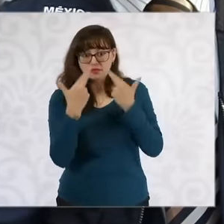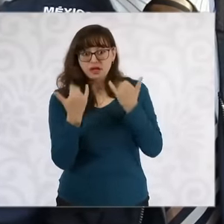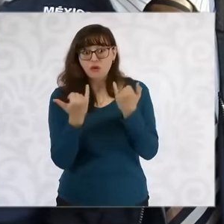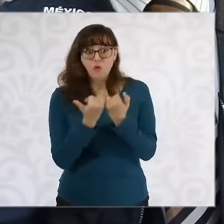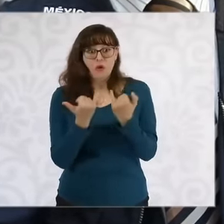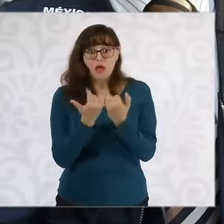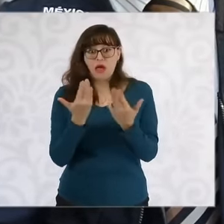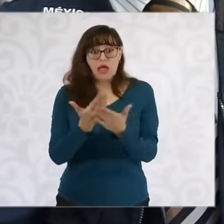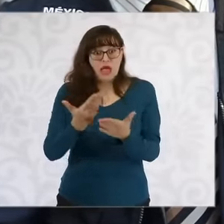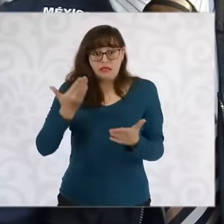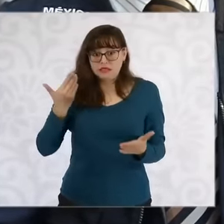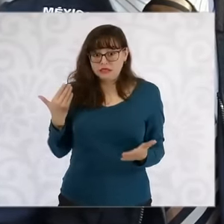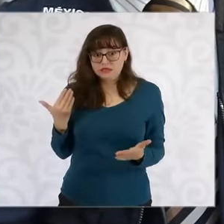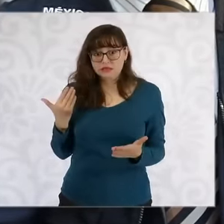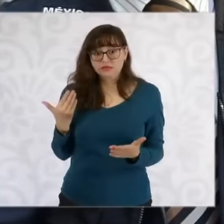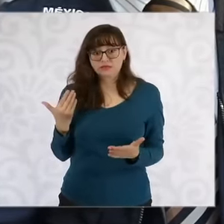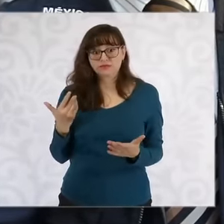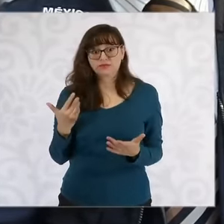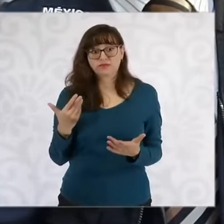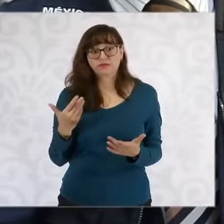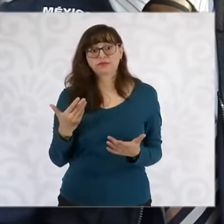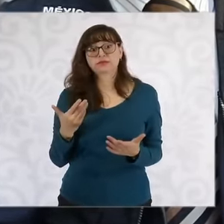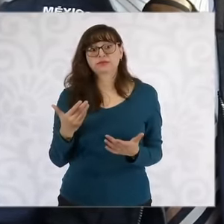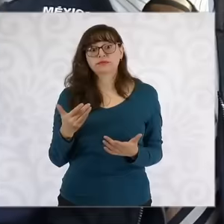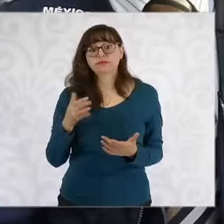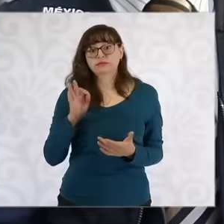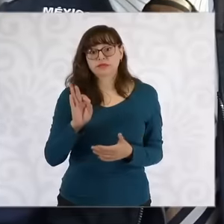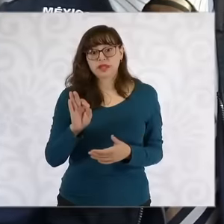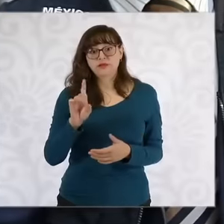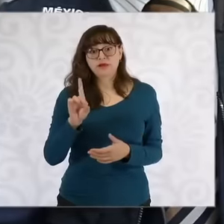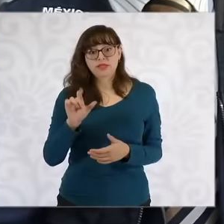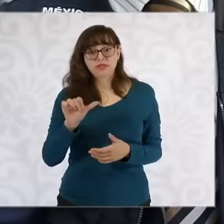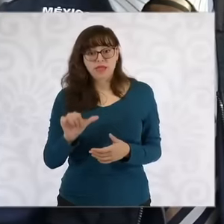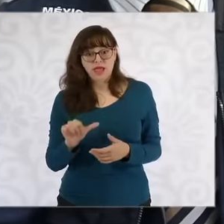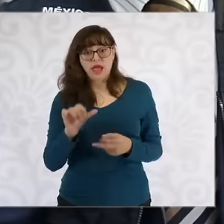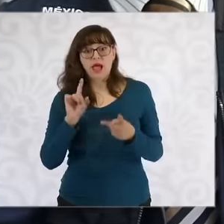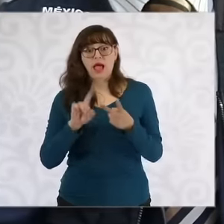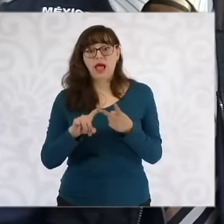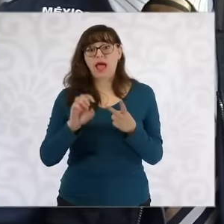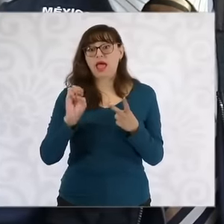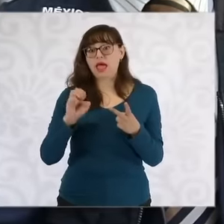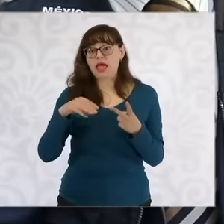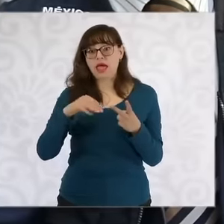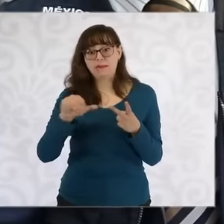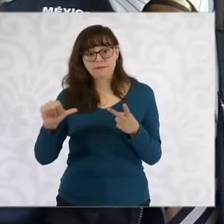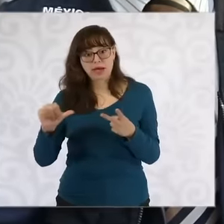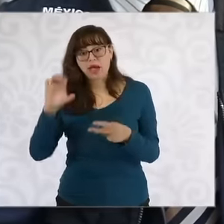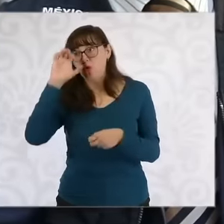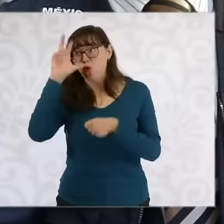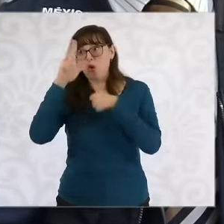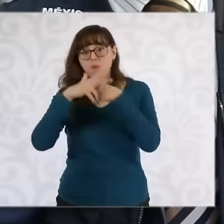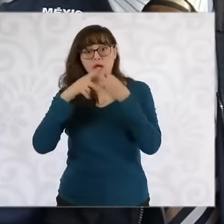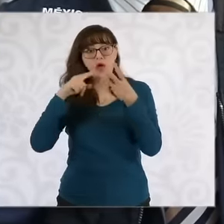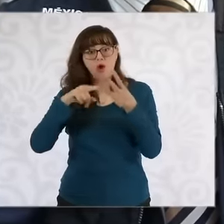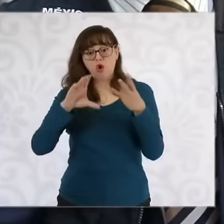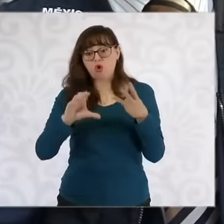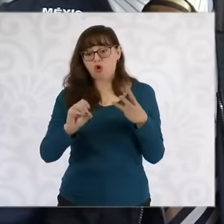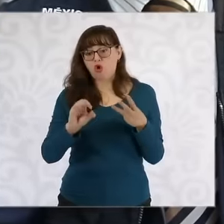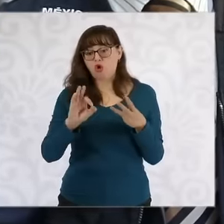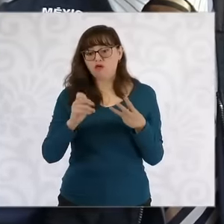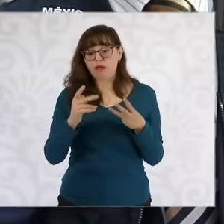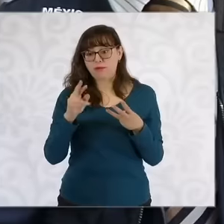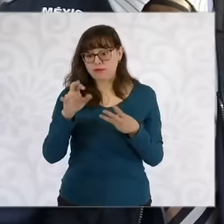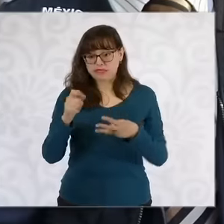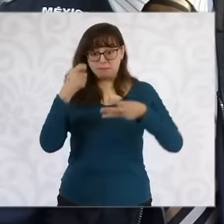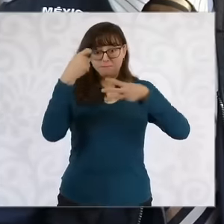hace, es que si una vez que ya los aceptó la FDA o la EMA en Europa o COFEPRIS aquí en México, ya sería un check de